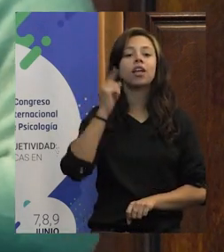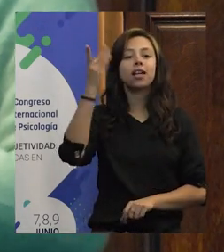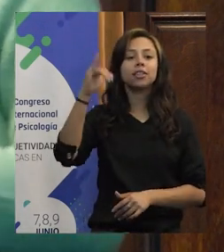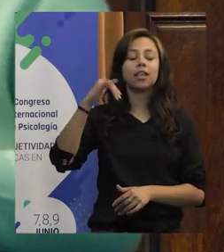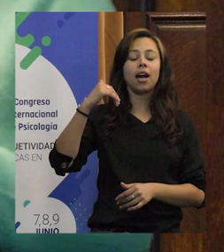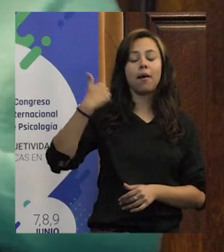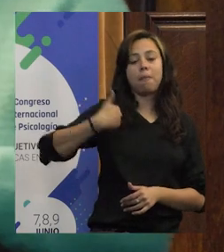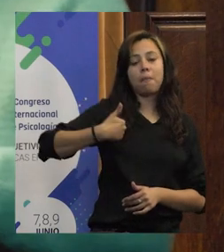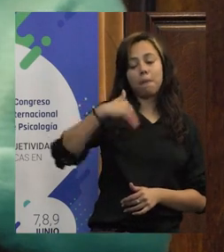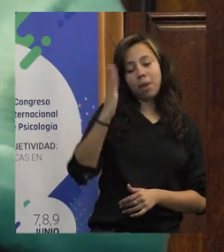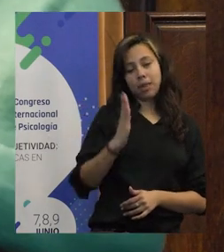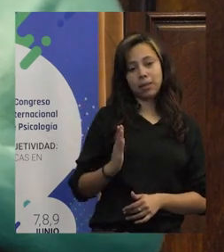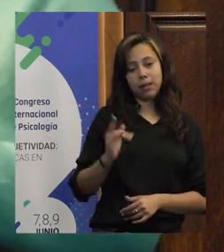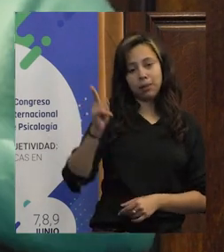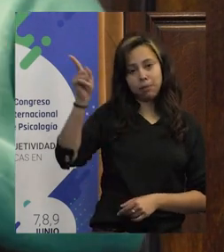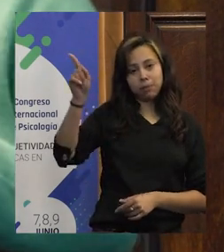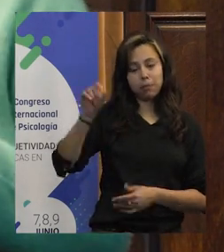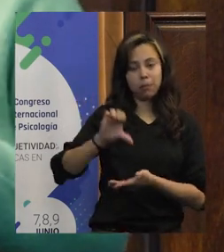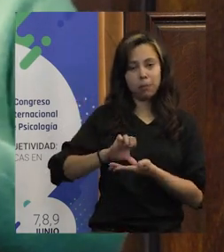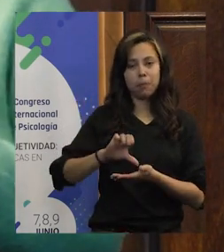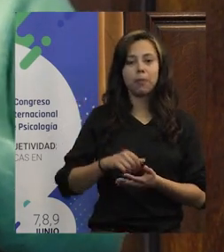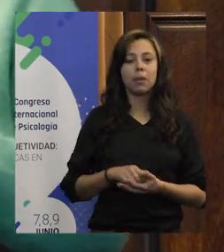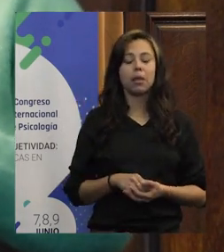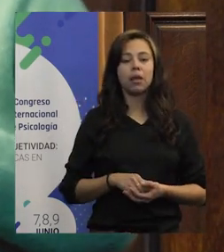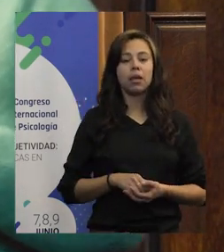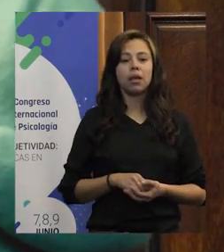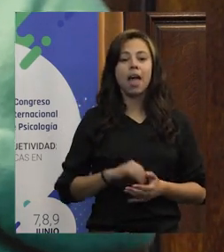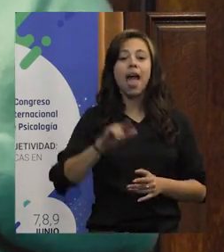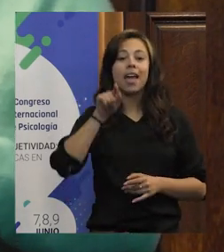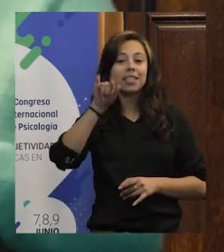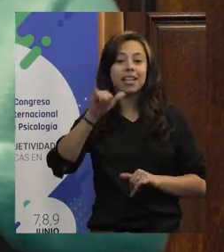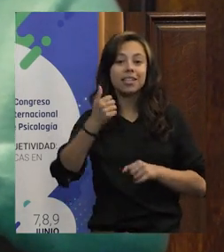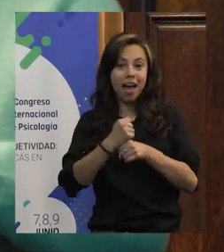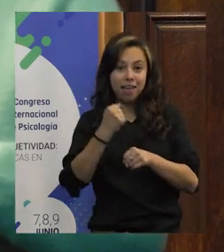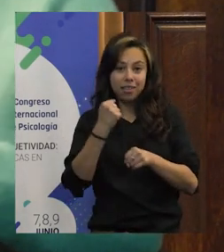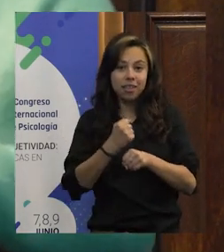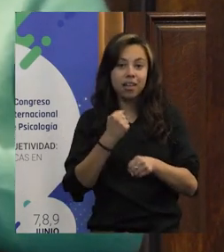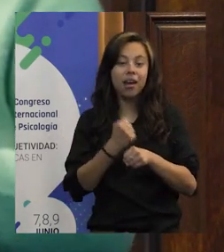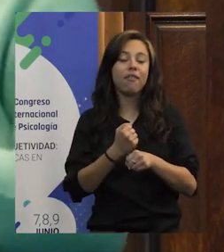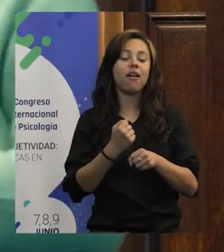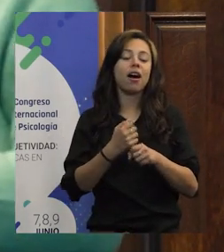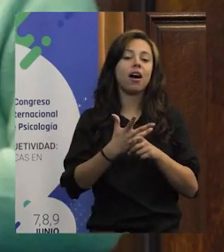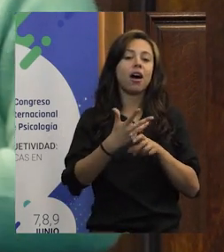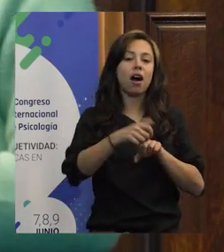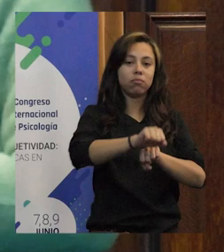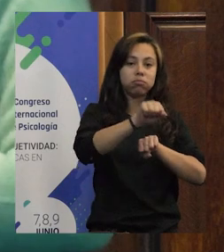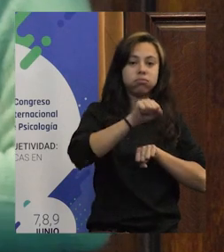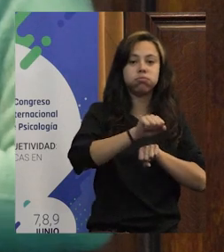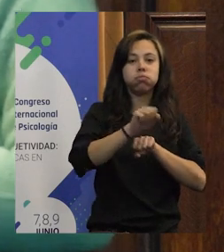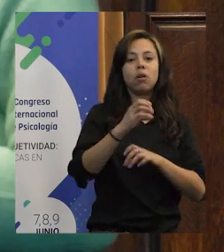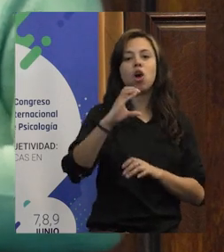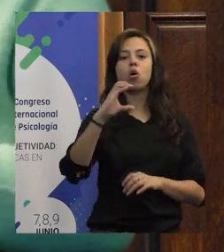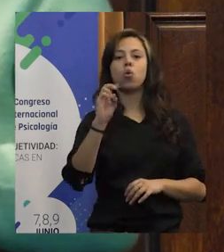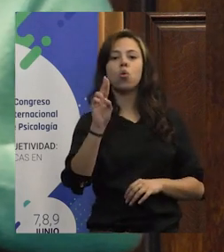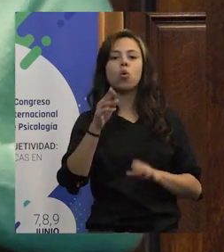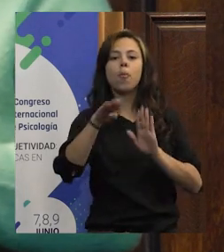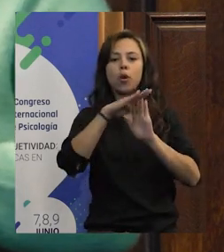Pablo, que trabaja en los programas de posgraduación de la PUC,